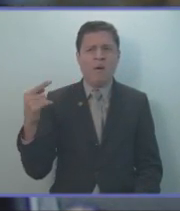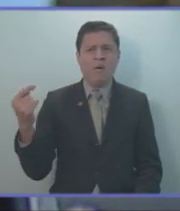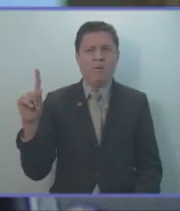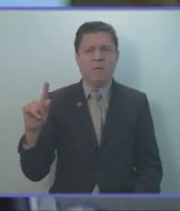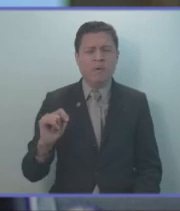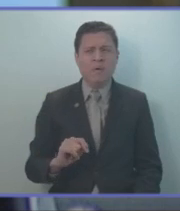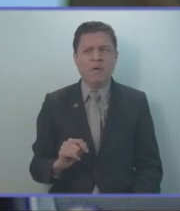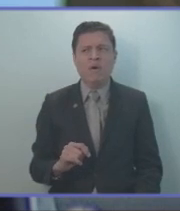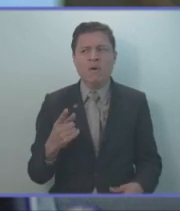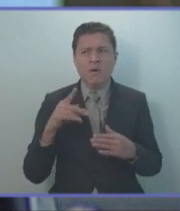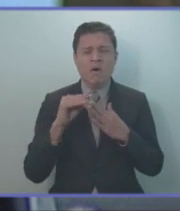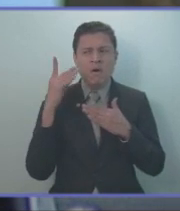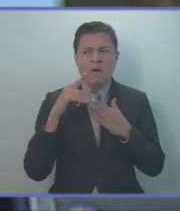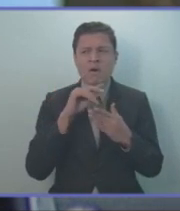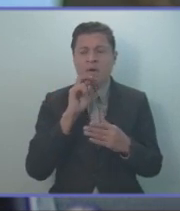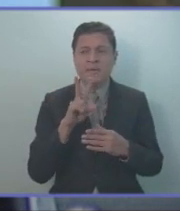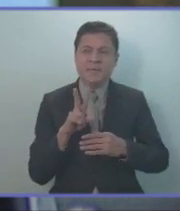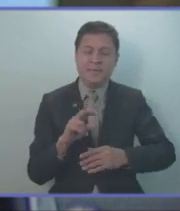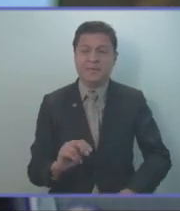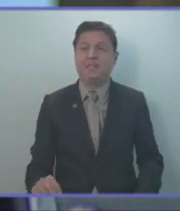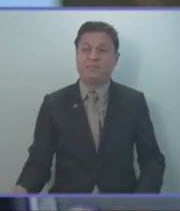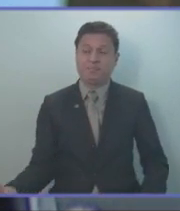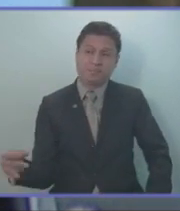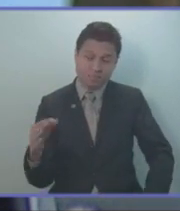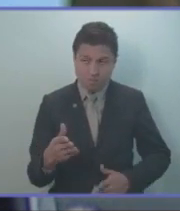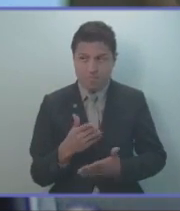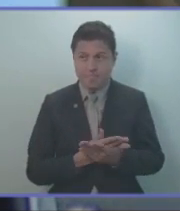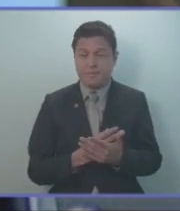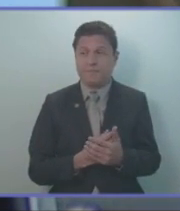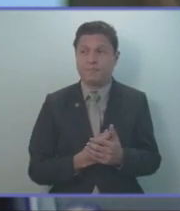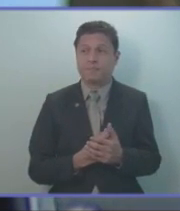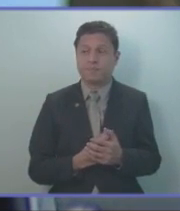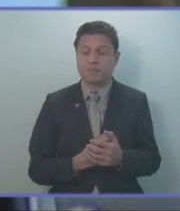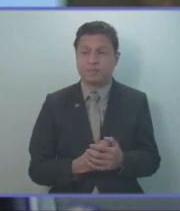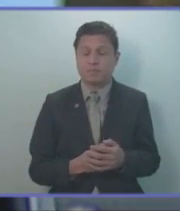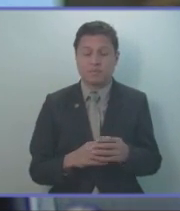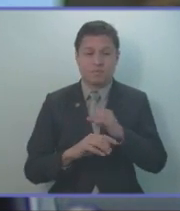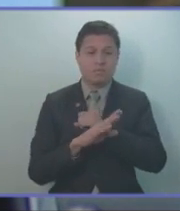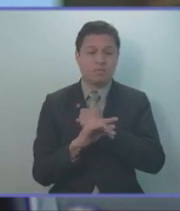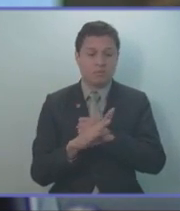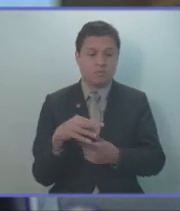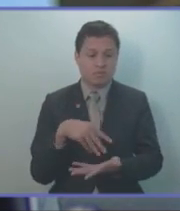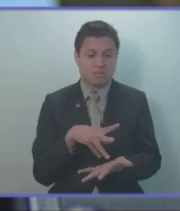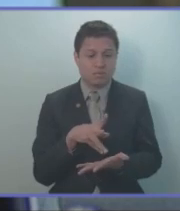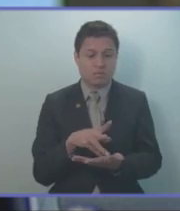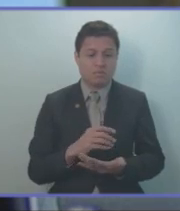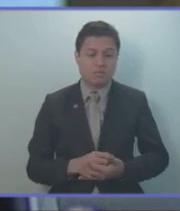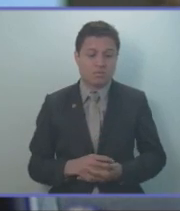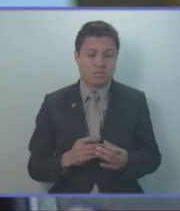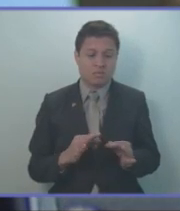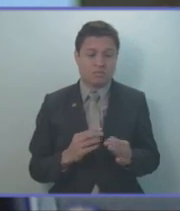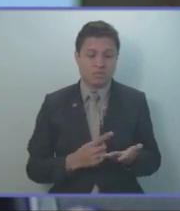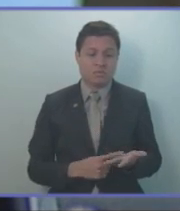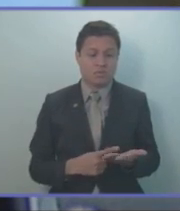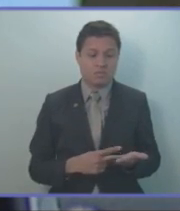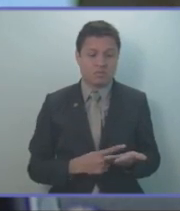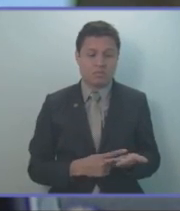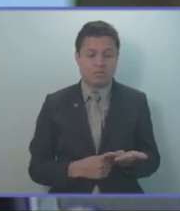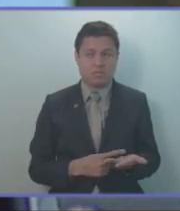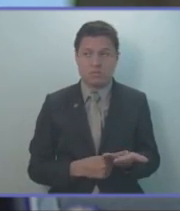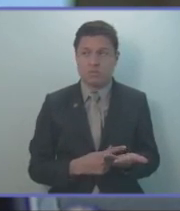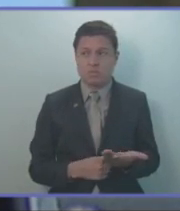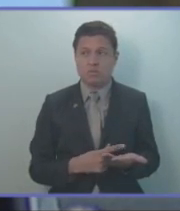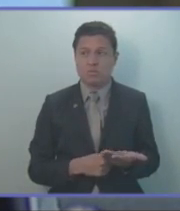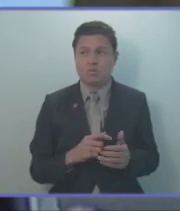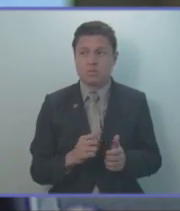741-3-2013-1, moción de diputados del FMLN, en el sentido se emita pronunciamiento público en el marco de la disputa